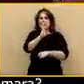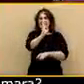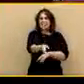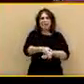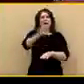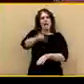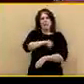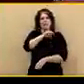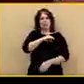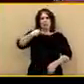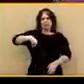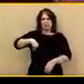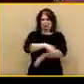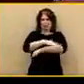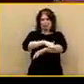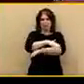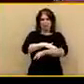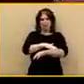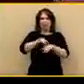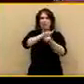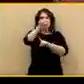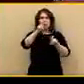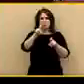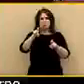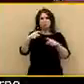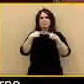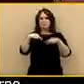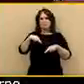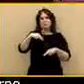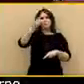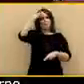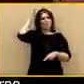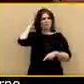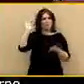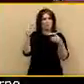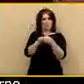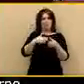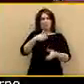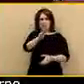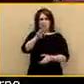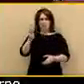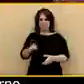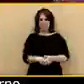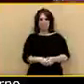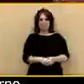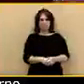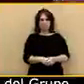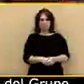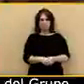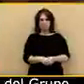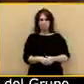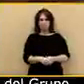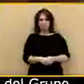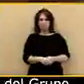del Gobierno. Pregunta del diputado don Pablo Casado Blanco del Grupo Parlamentario Popular en el Congreso. Señor